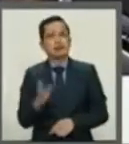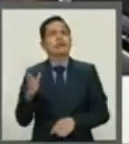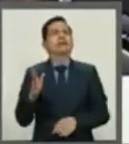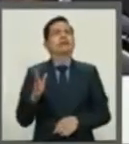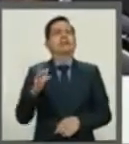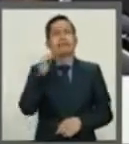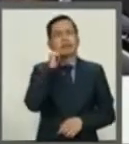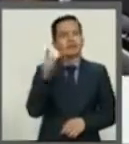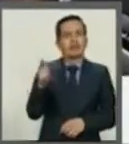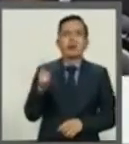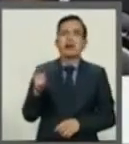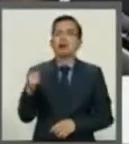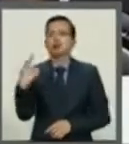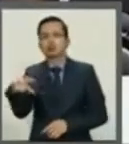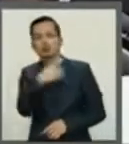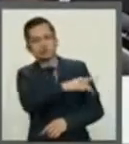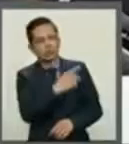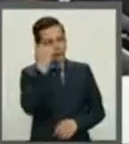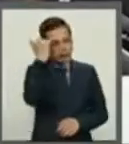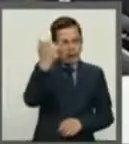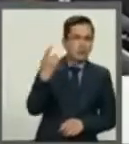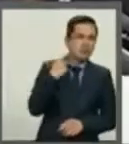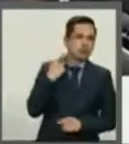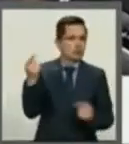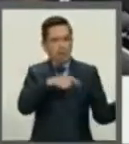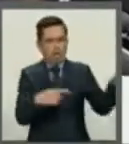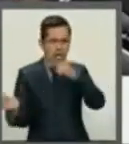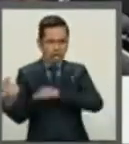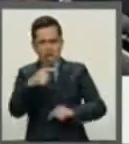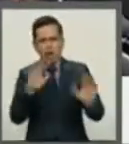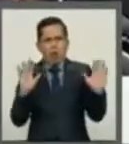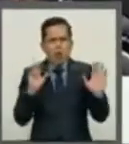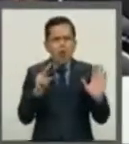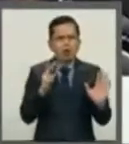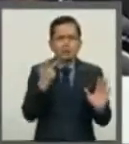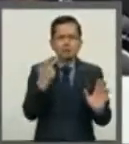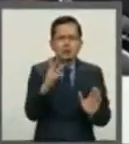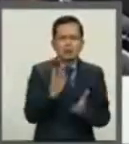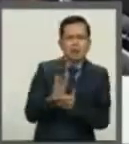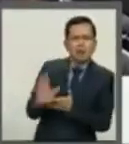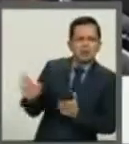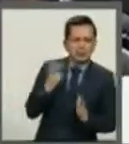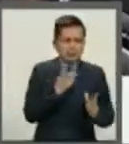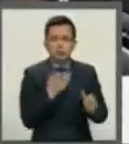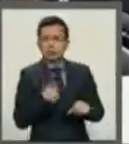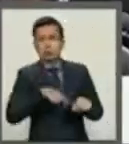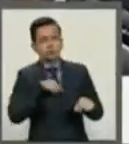que se puedan atender, me parece que con seriedad estamos atendiendo este problema que nos preocupa. Gracias, presidente.